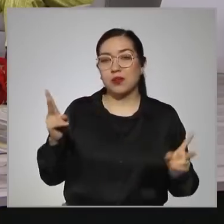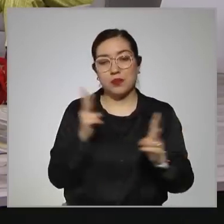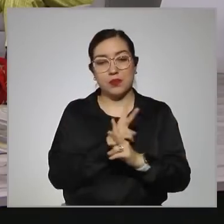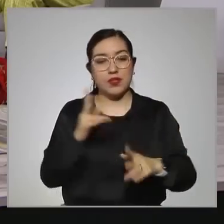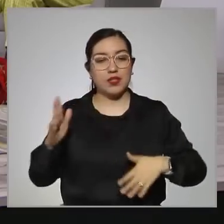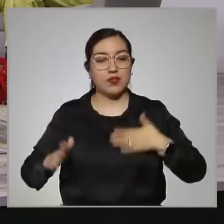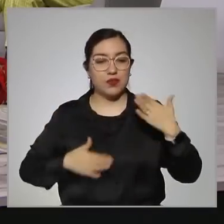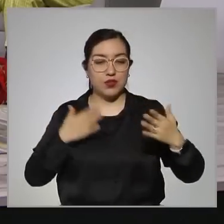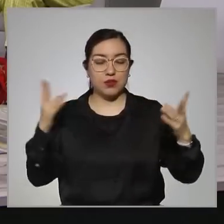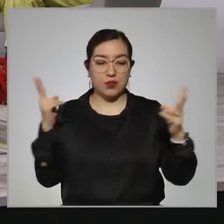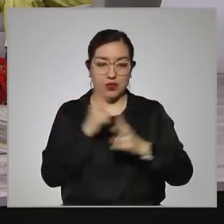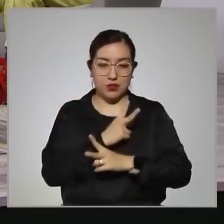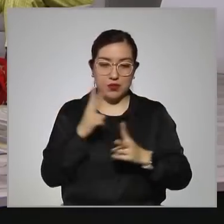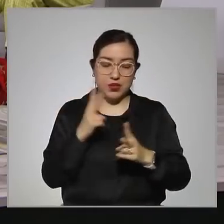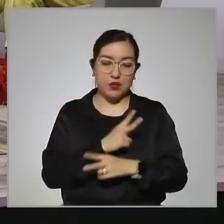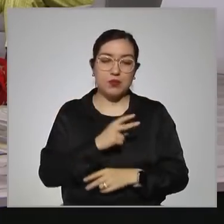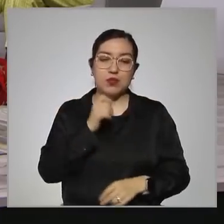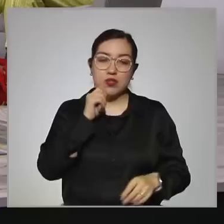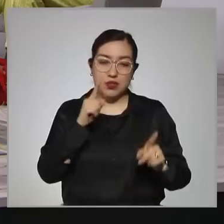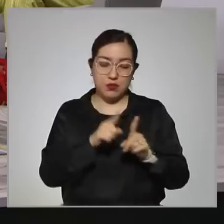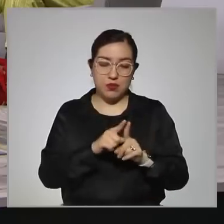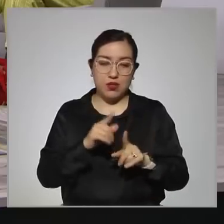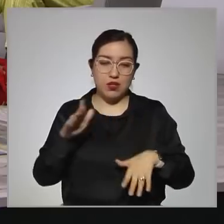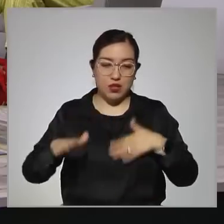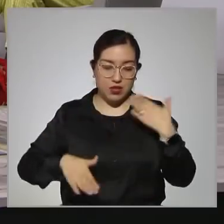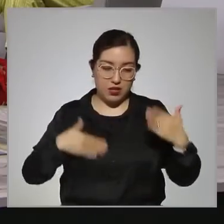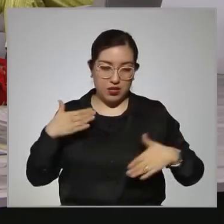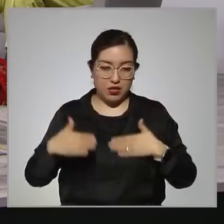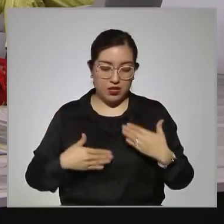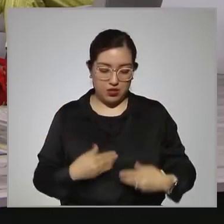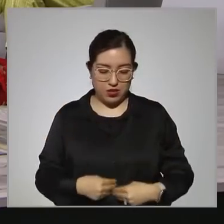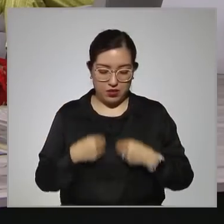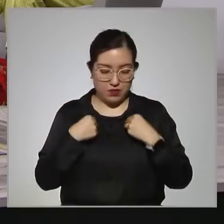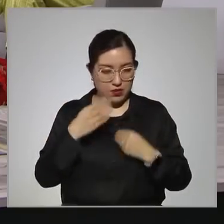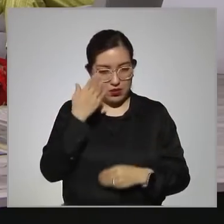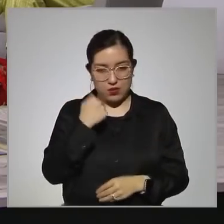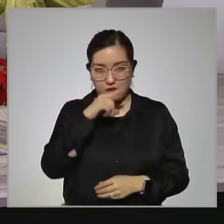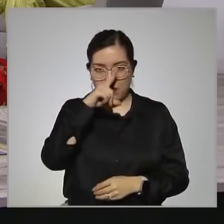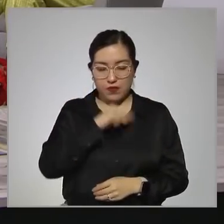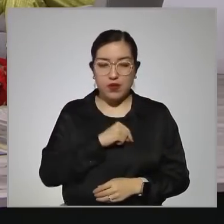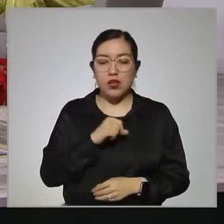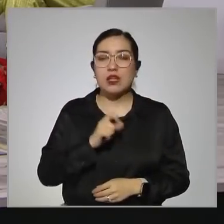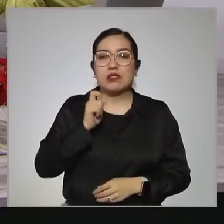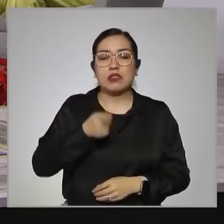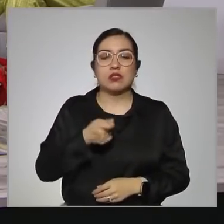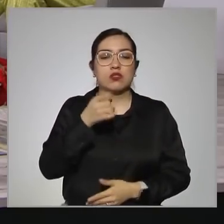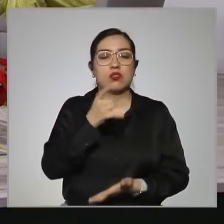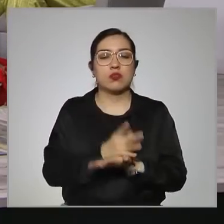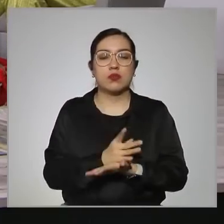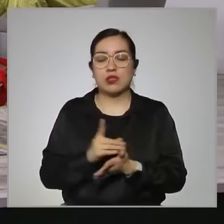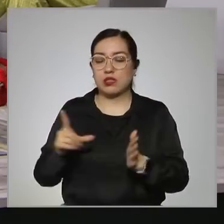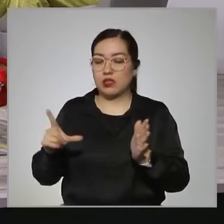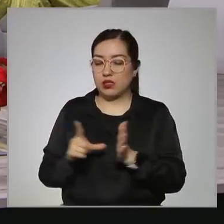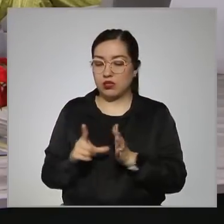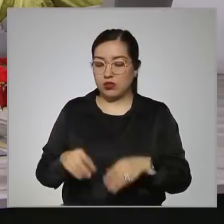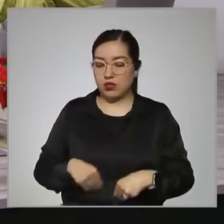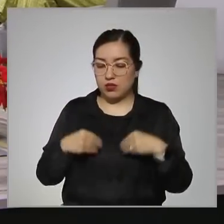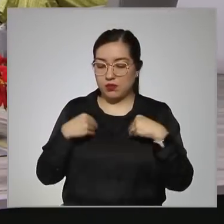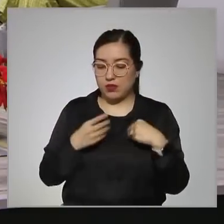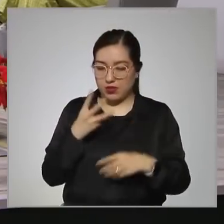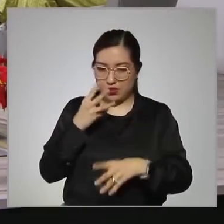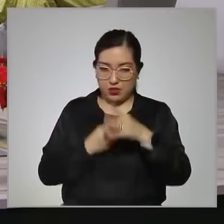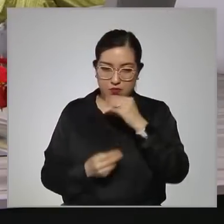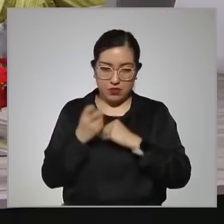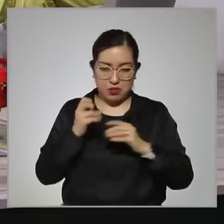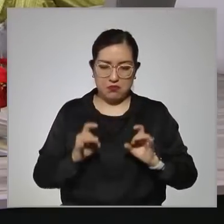respiremos. Y si me permites, en la vida no hay fracasos, son enseñanzas que nos da la vida. ¿Sí? Así